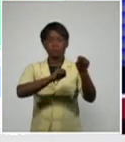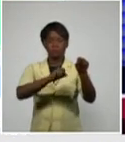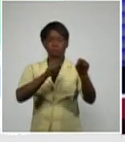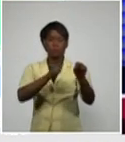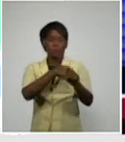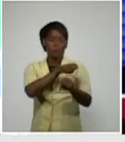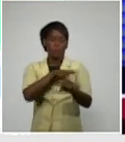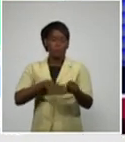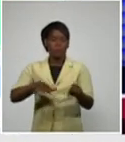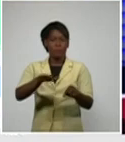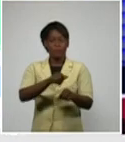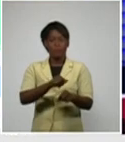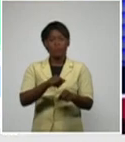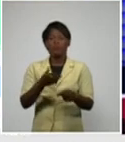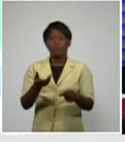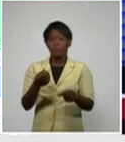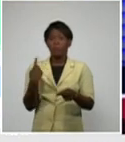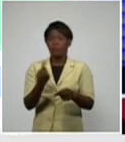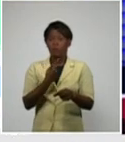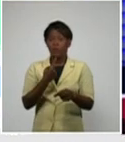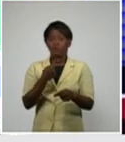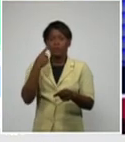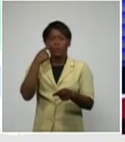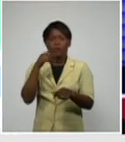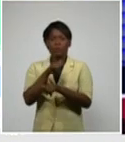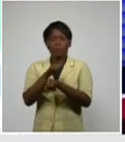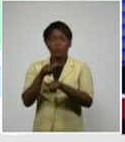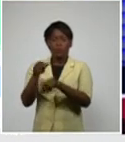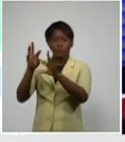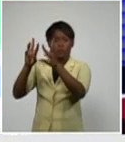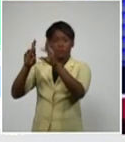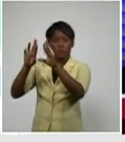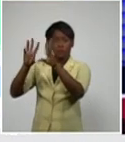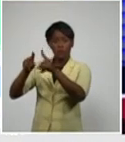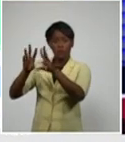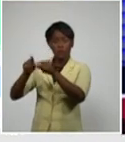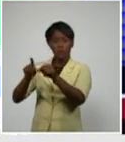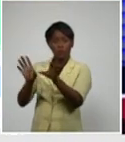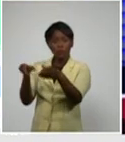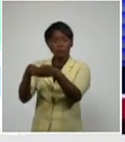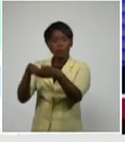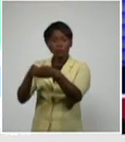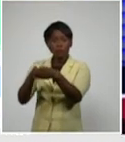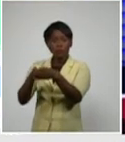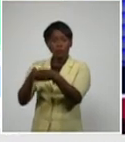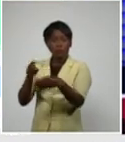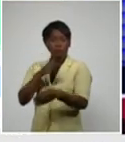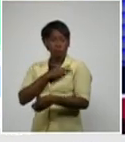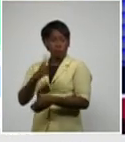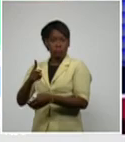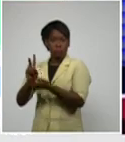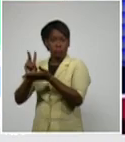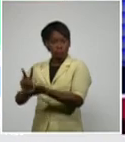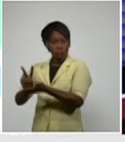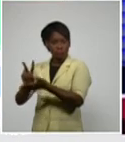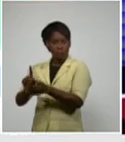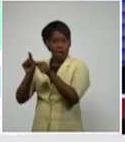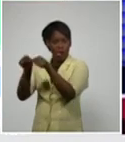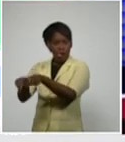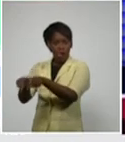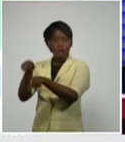que indiscutiblemente los resultados hasta ahora han demostrado que las reacciones adversas,